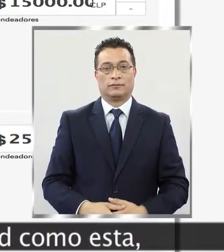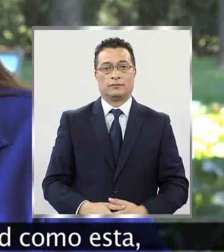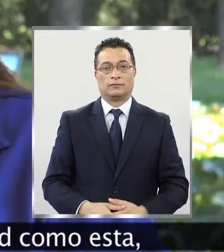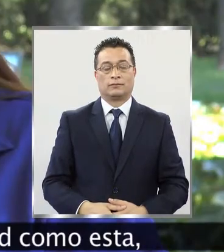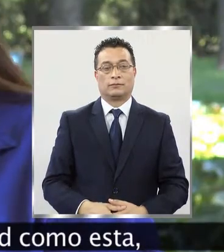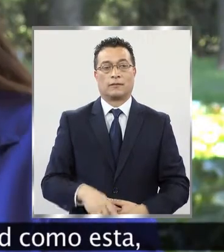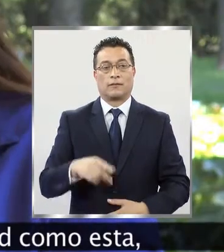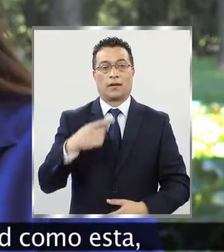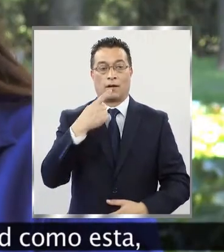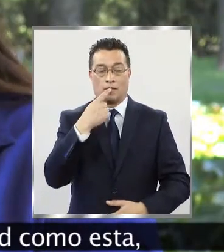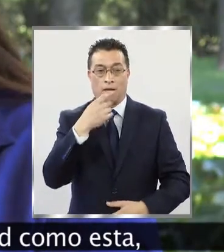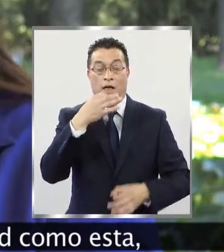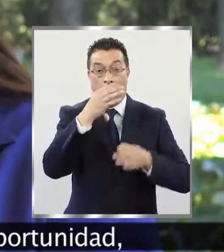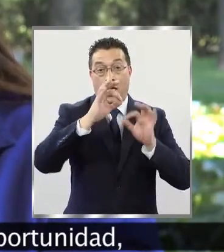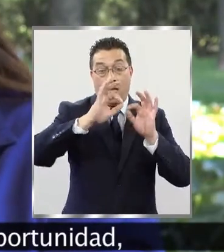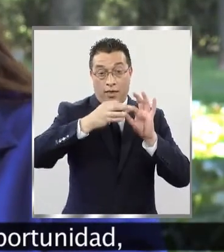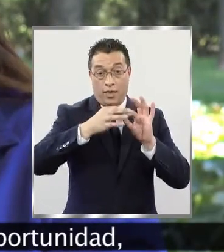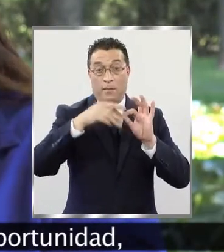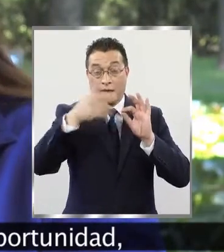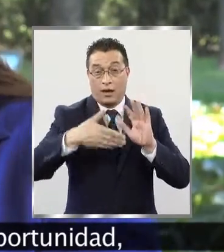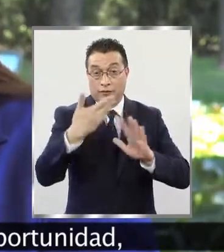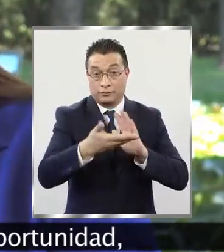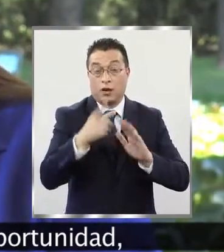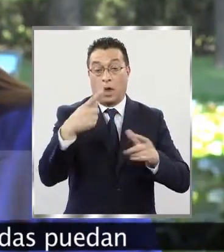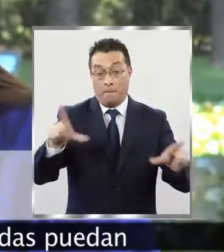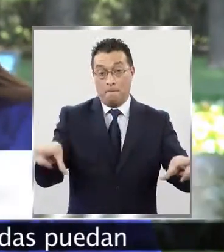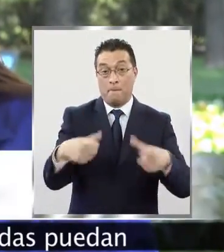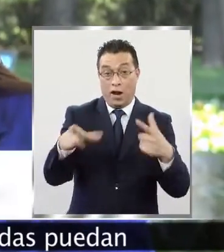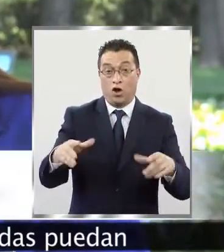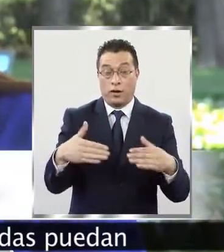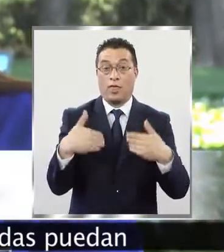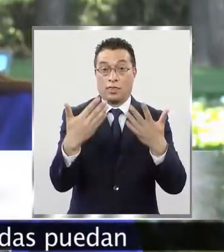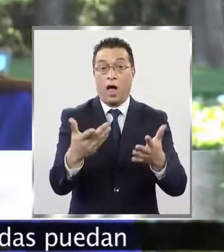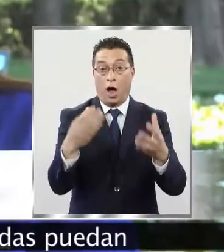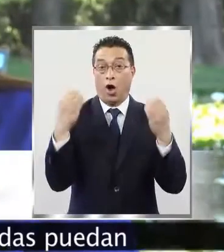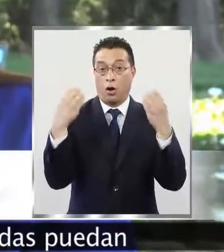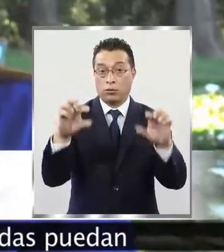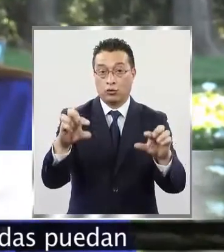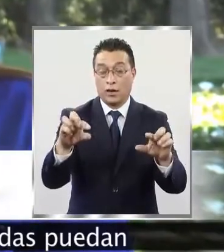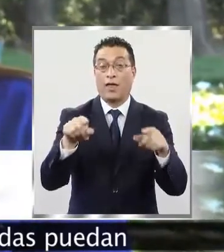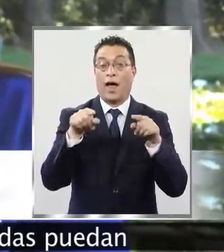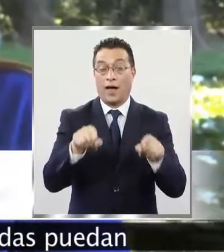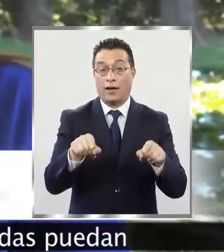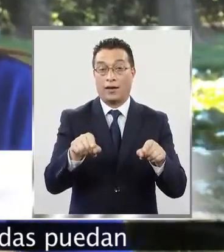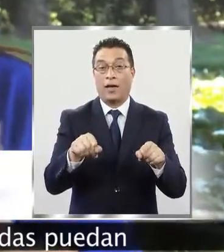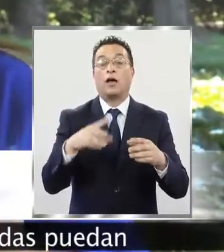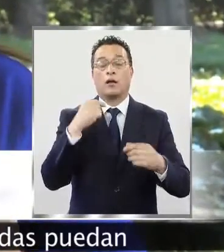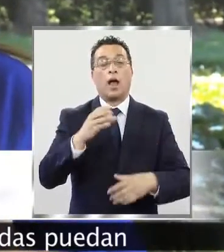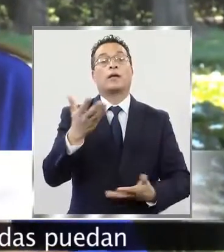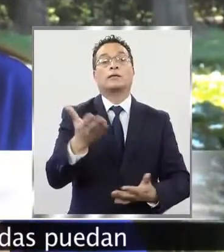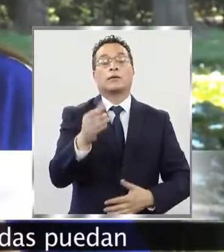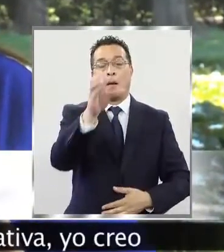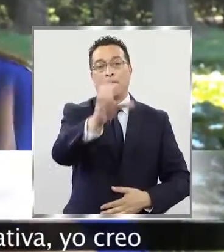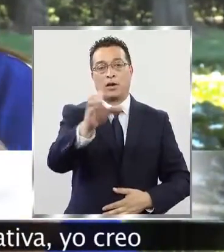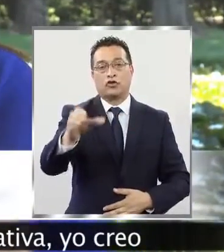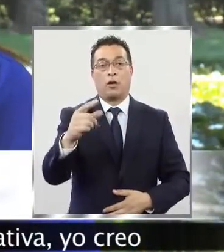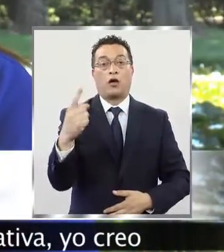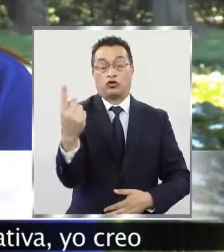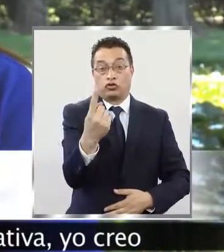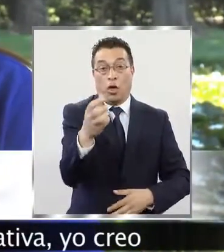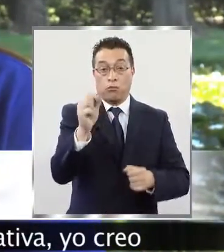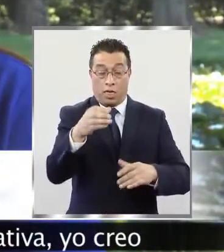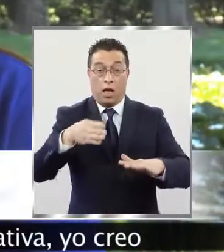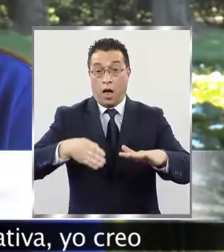Interpretar en una oportunidad como esta, que Palote entreguen esta oportunidad, implica que las personas sordas puedan